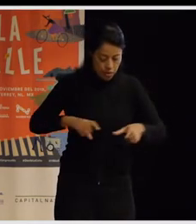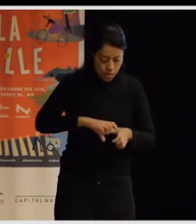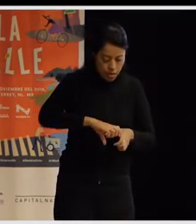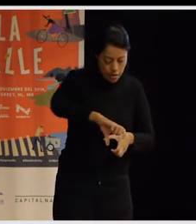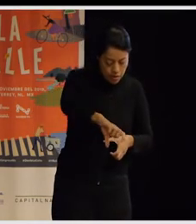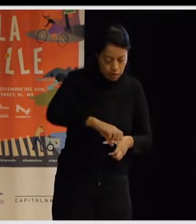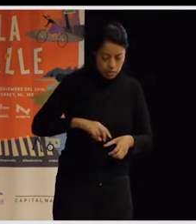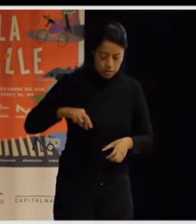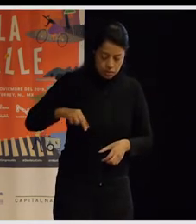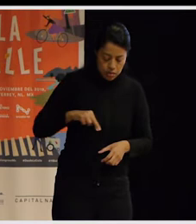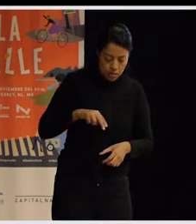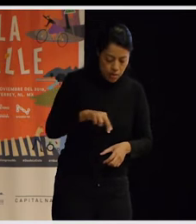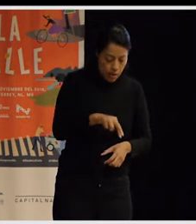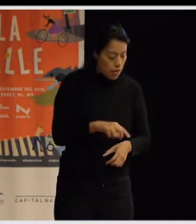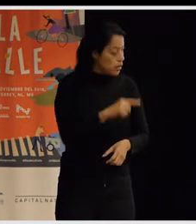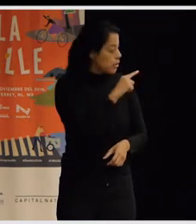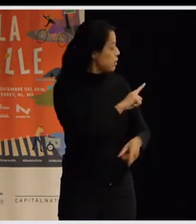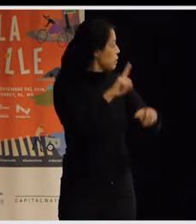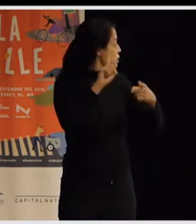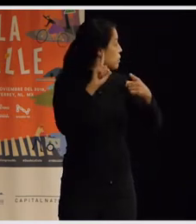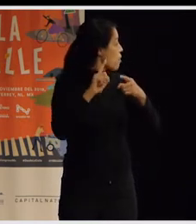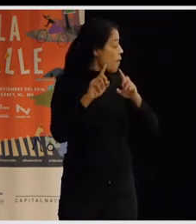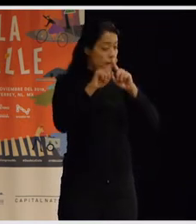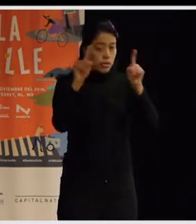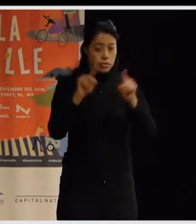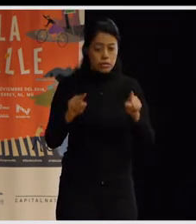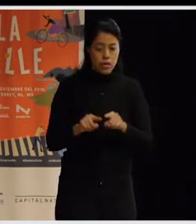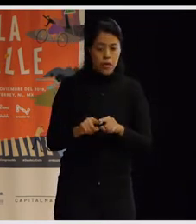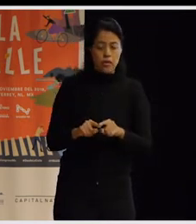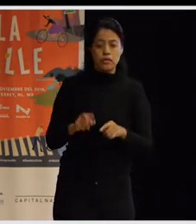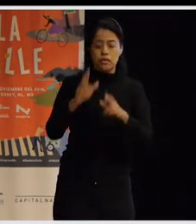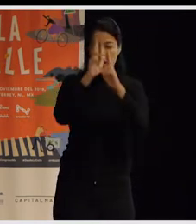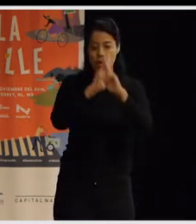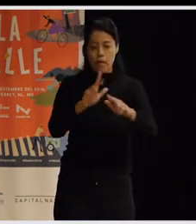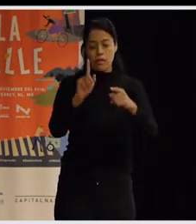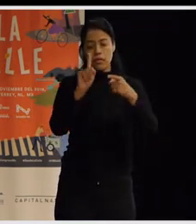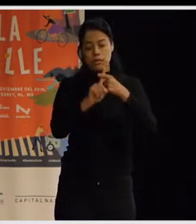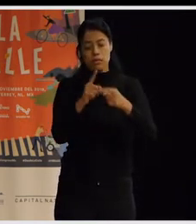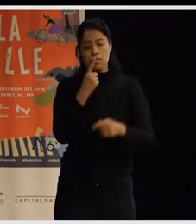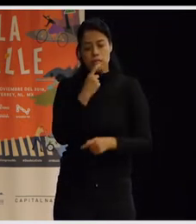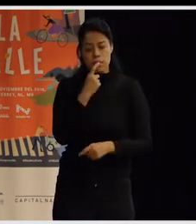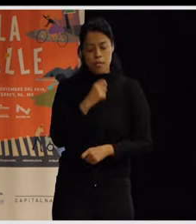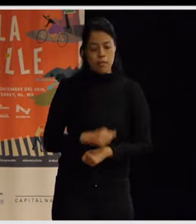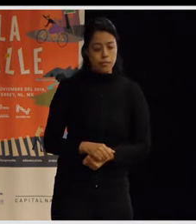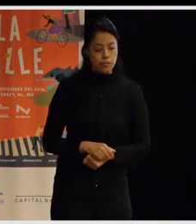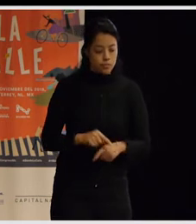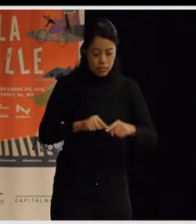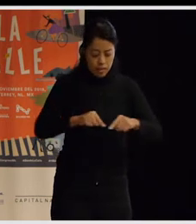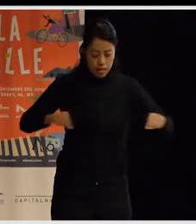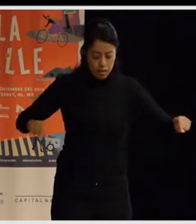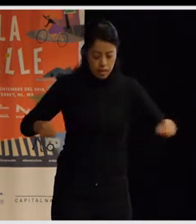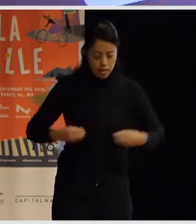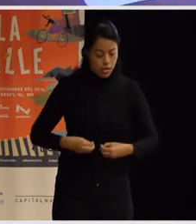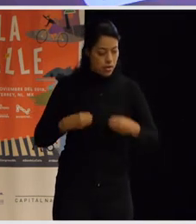ese monumento es el monumento a la cruz roja entonces pues pusimos la línea de la vida también es impresionante cómo se empezaron a frenar los